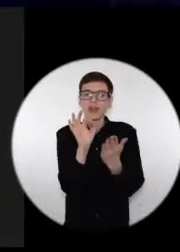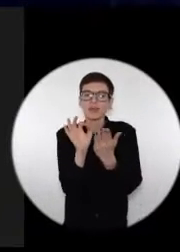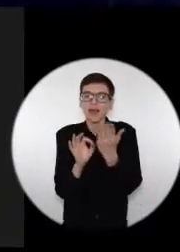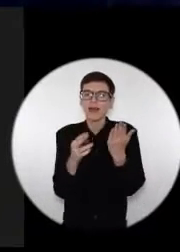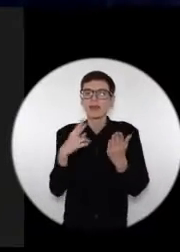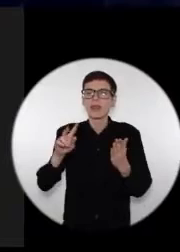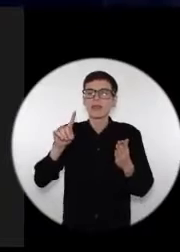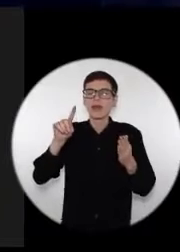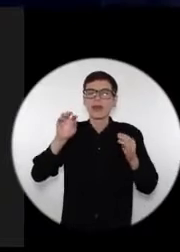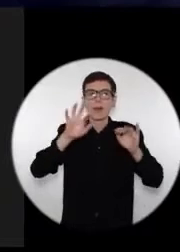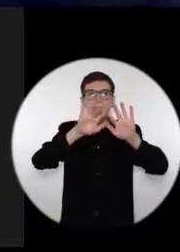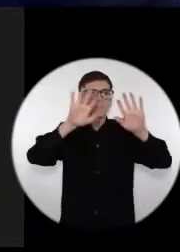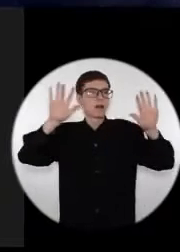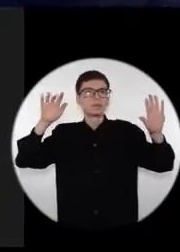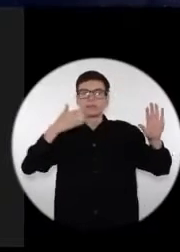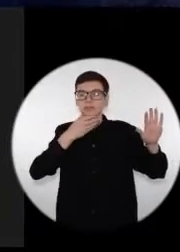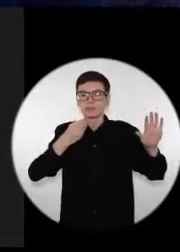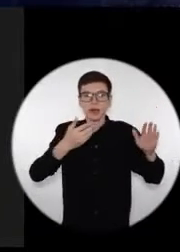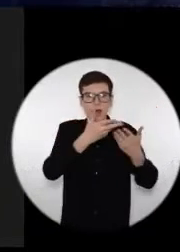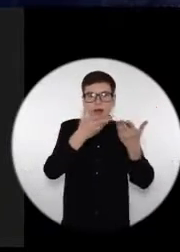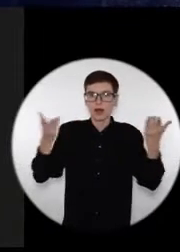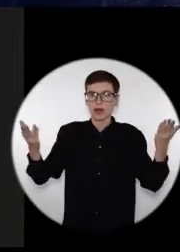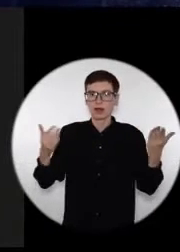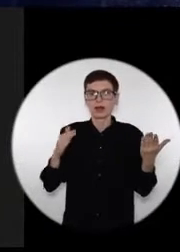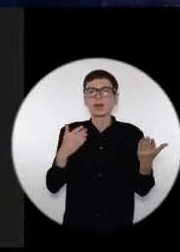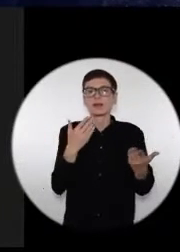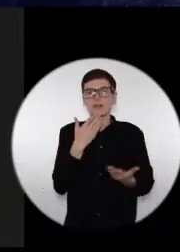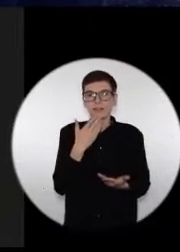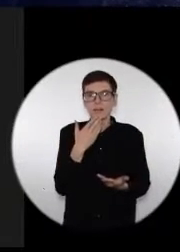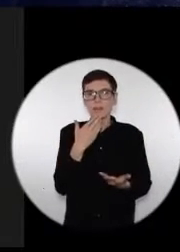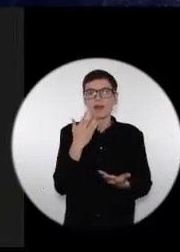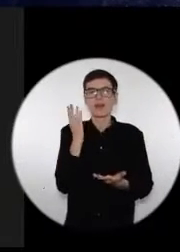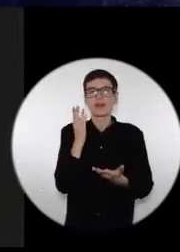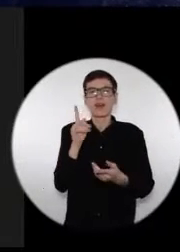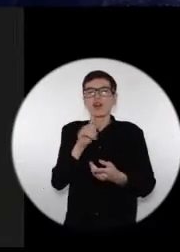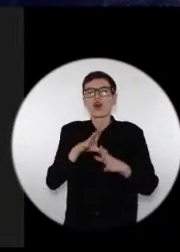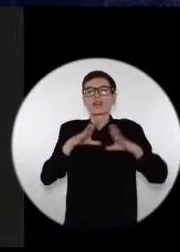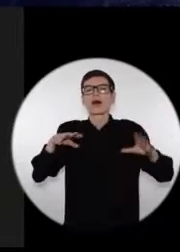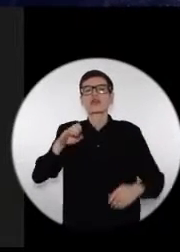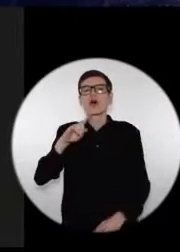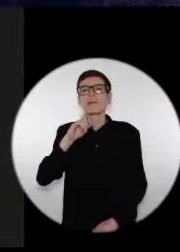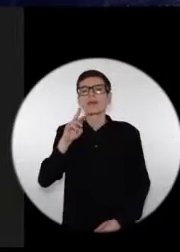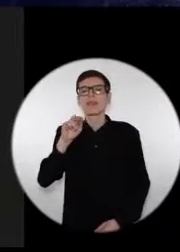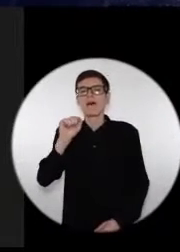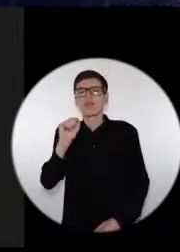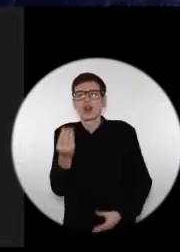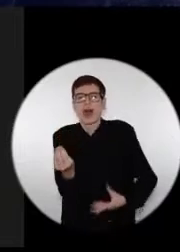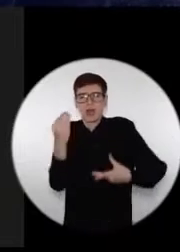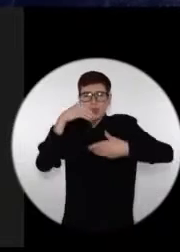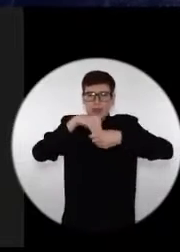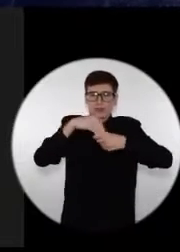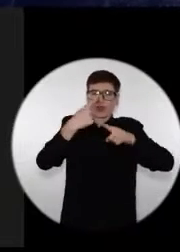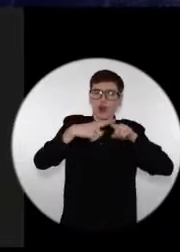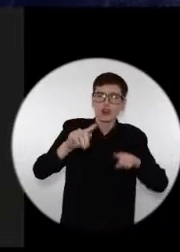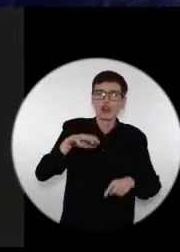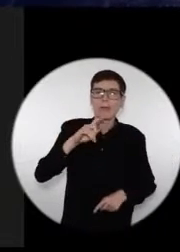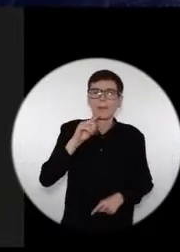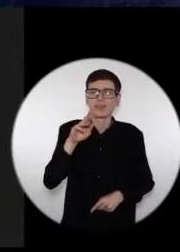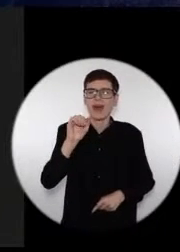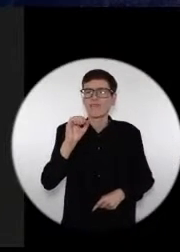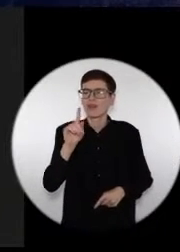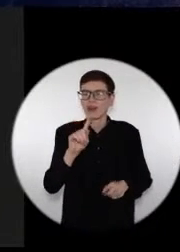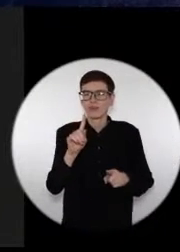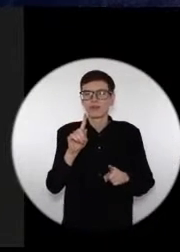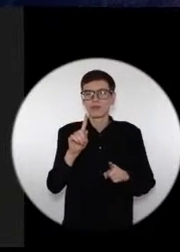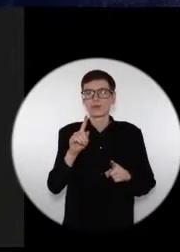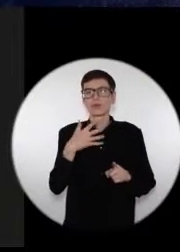el detalle de un personaje o de un detalle del paisaje tratar de no usar tanta metáfora dentro de la metáfora